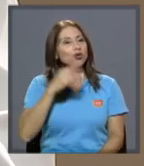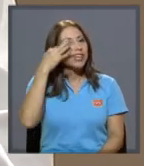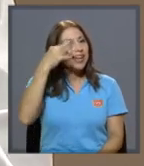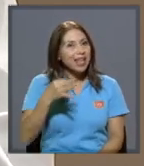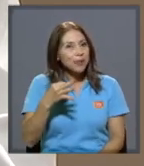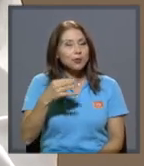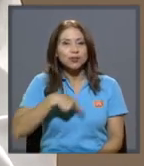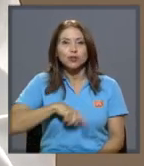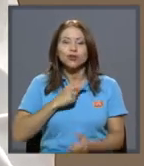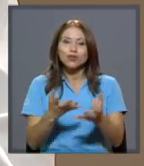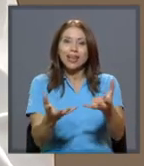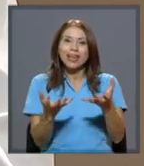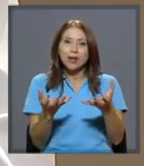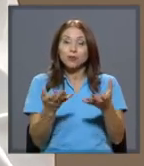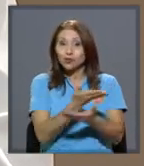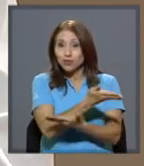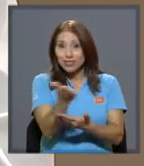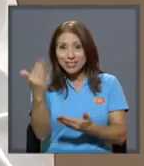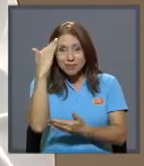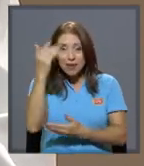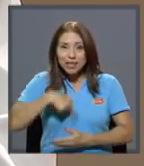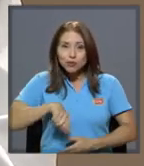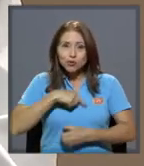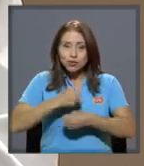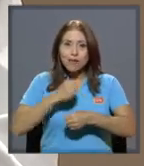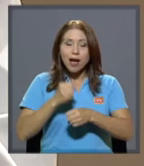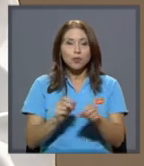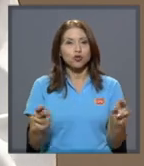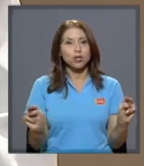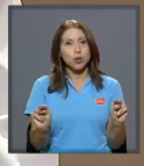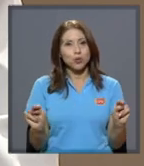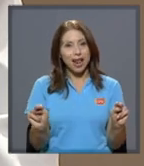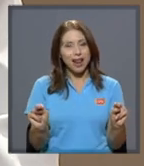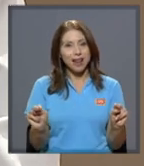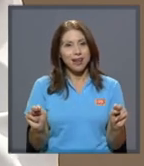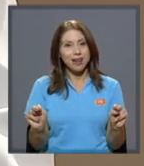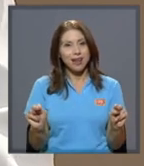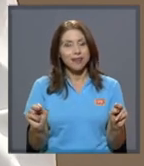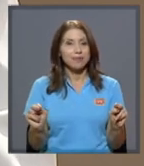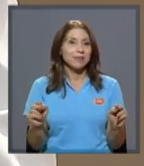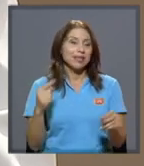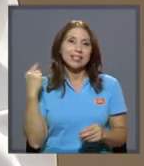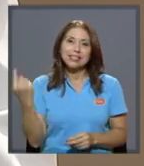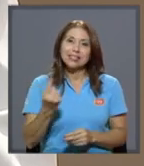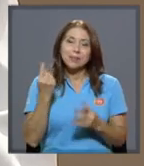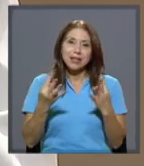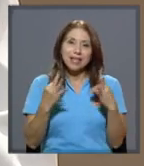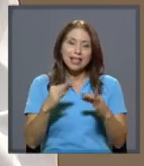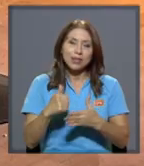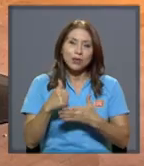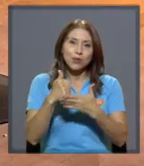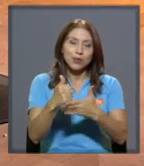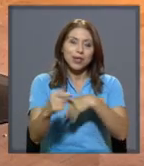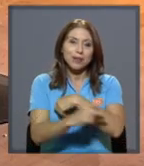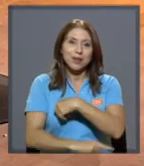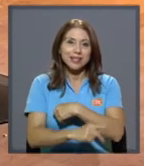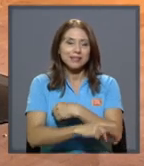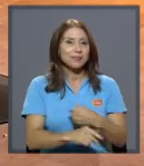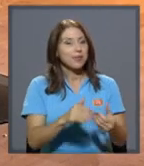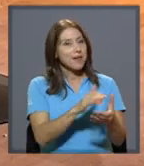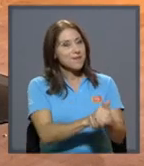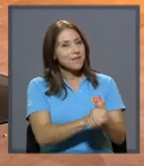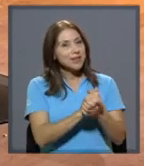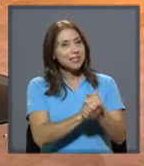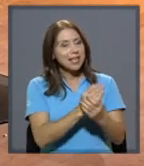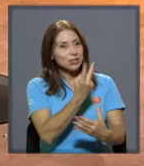que la gente sepa que trabajamos de forma muy neutral y con todos, siempre, digamos, tratando de ayudar en el país. Felicitaciones